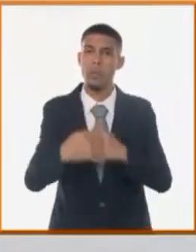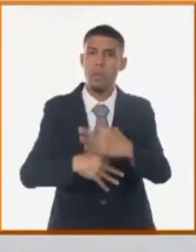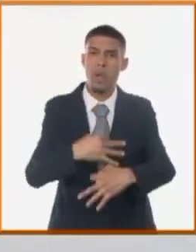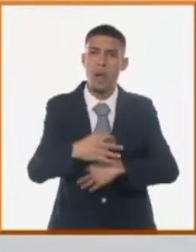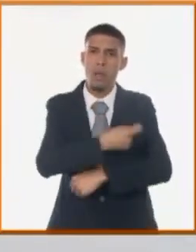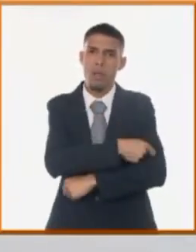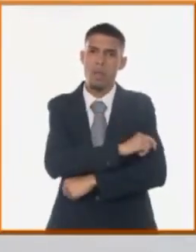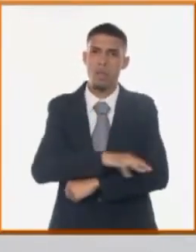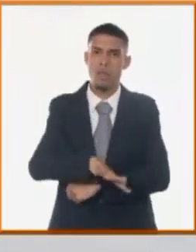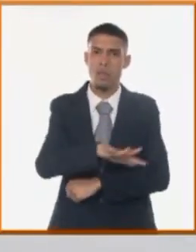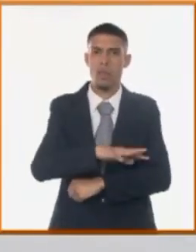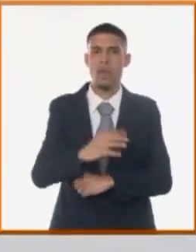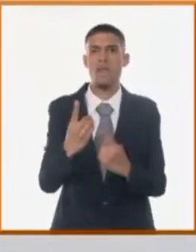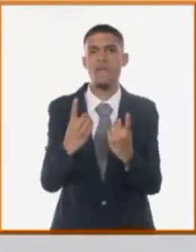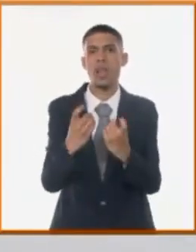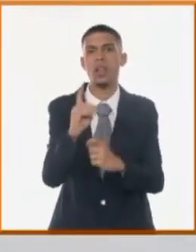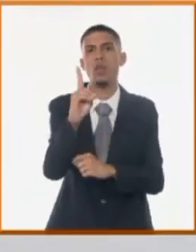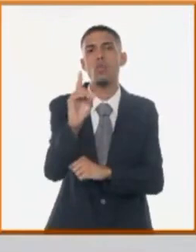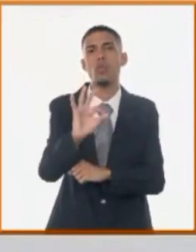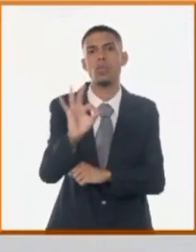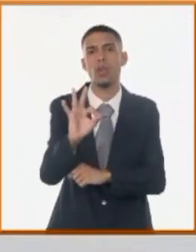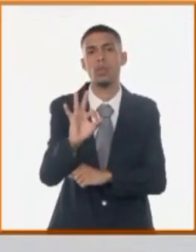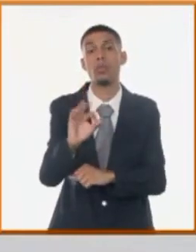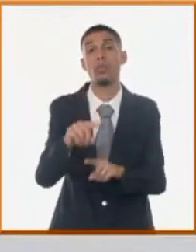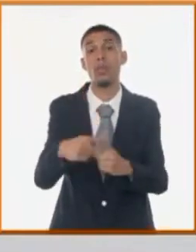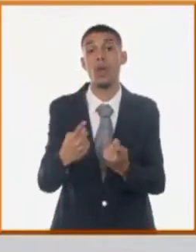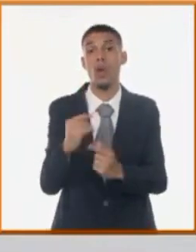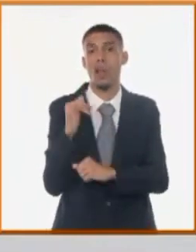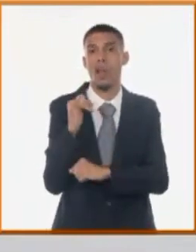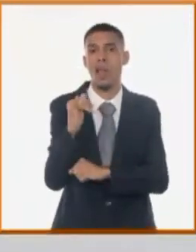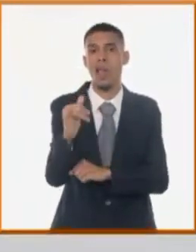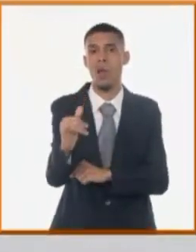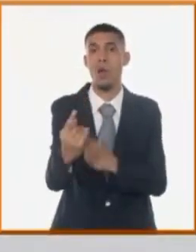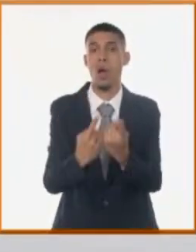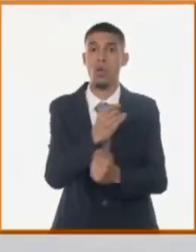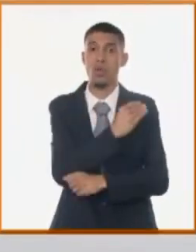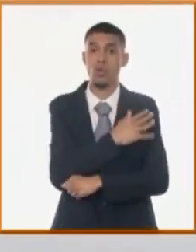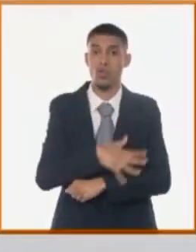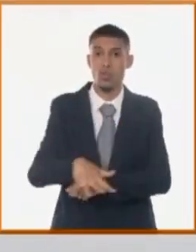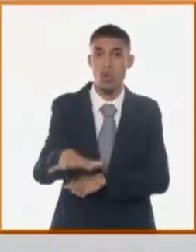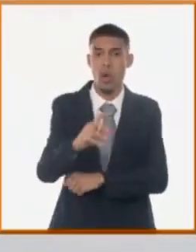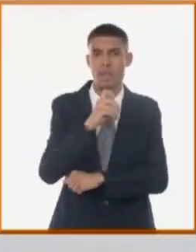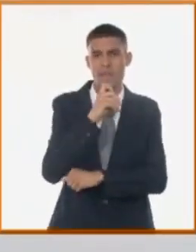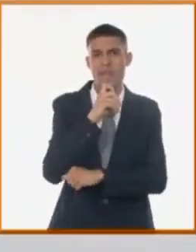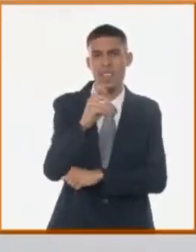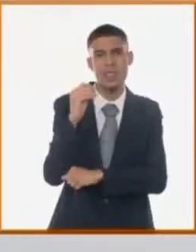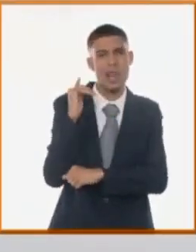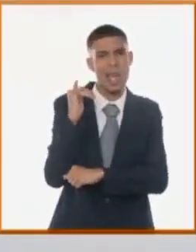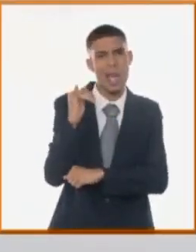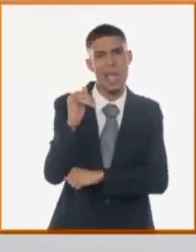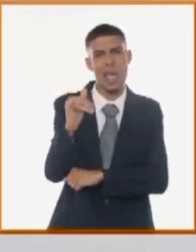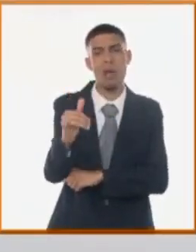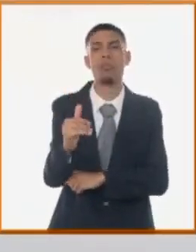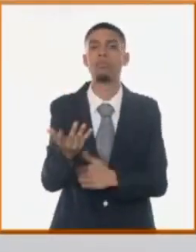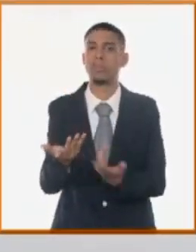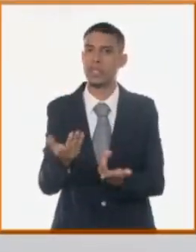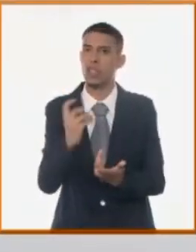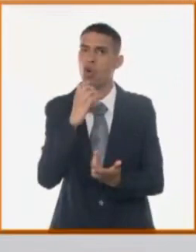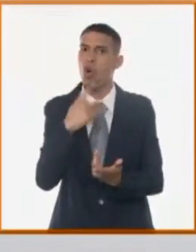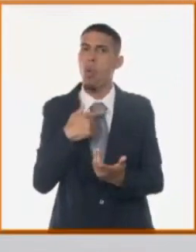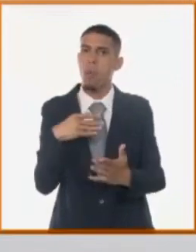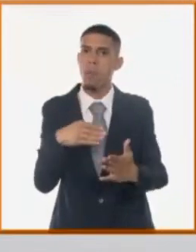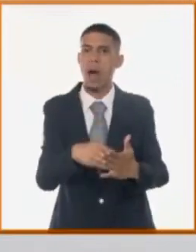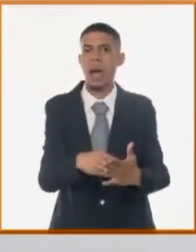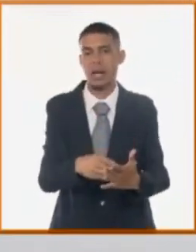ese 1%, pero que está muy disperso y precisamente ubicado en zonas de muy difícil acceso, zonas intrincadas. Pero gracias al empeño